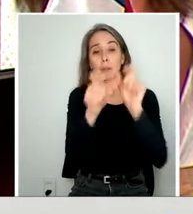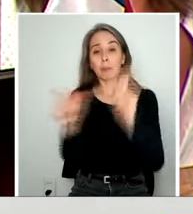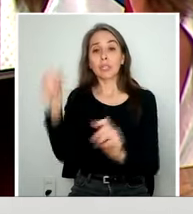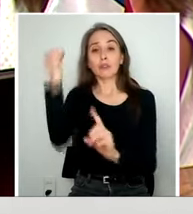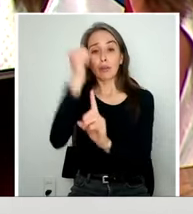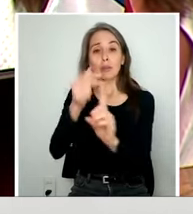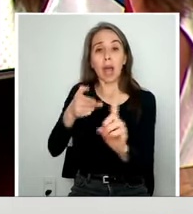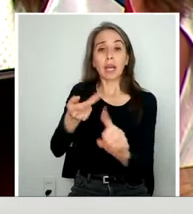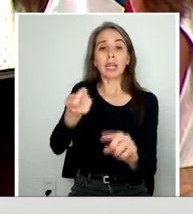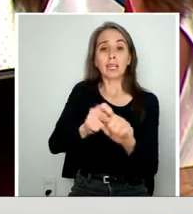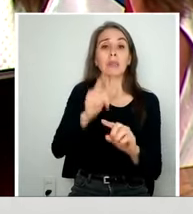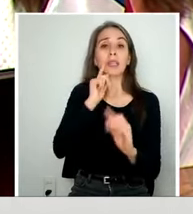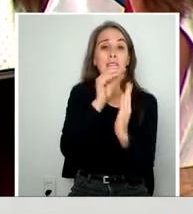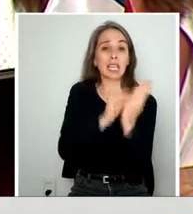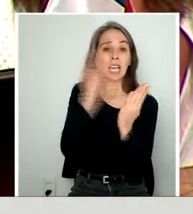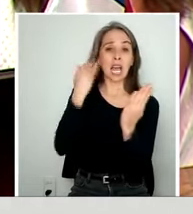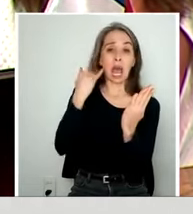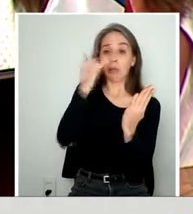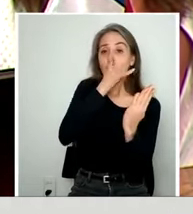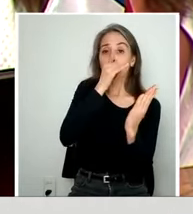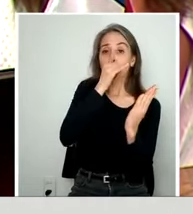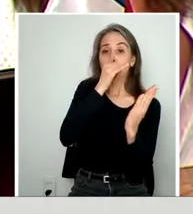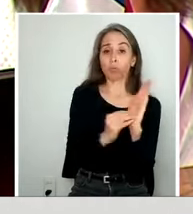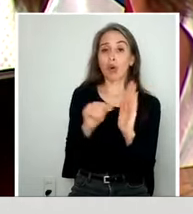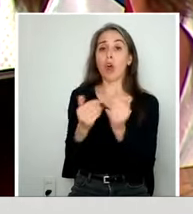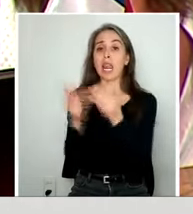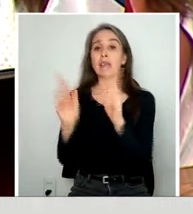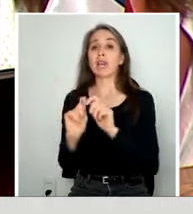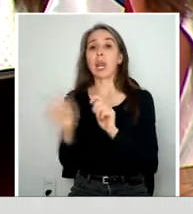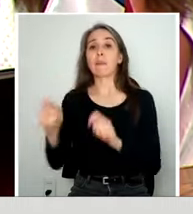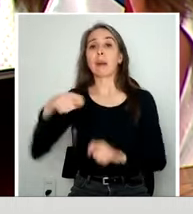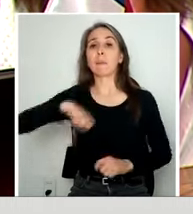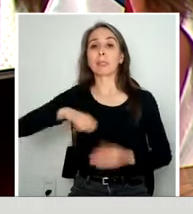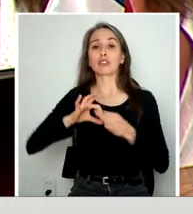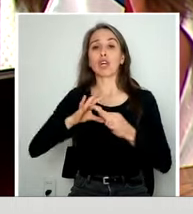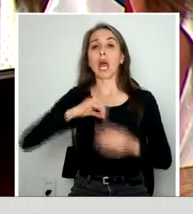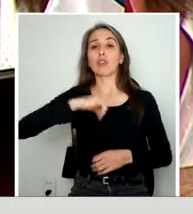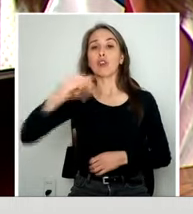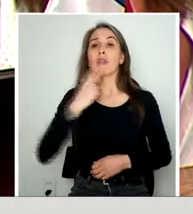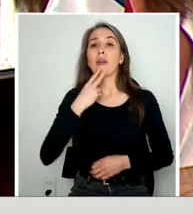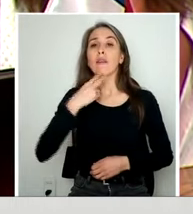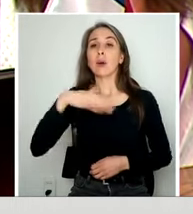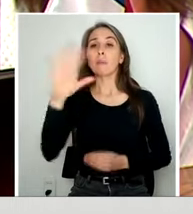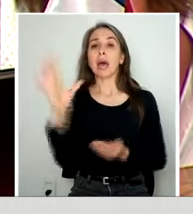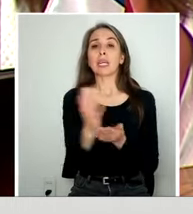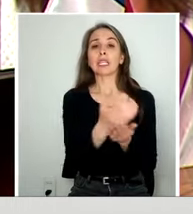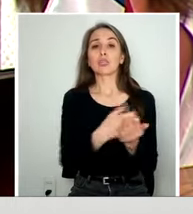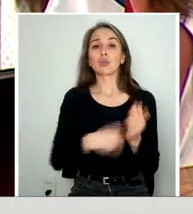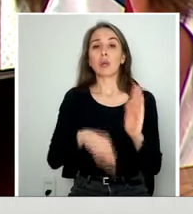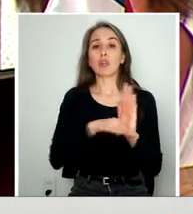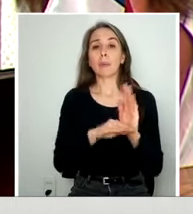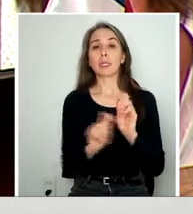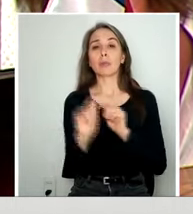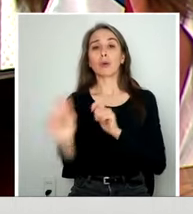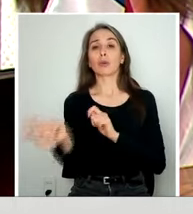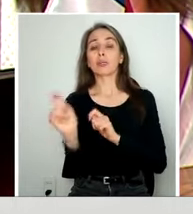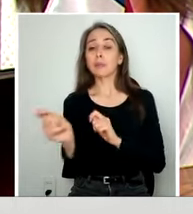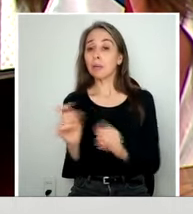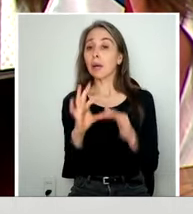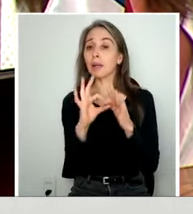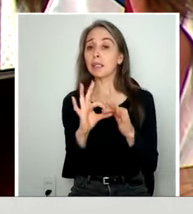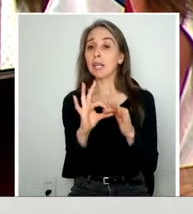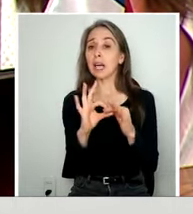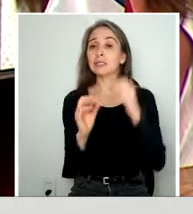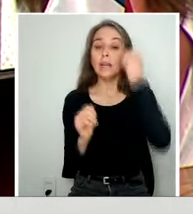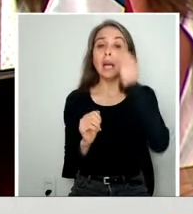hoy gozan de libertad y con pensiones de Gracias De por vida que superan el sueldo mínimo gracias cariño que